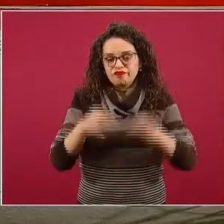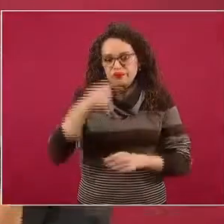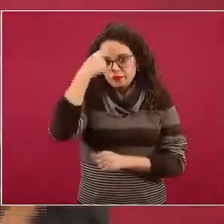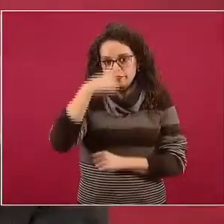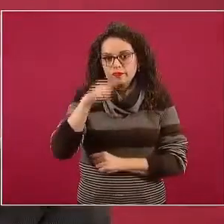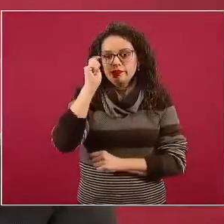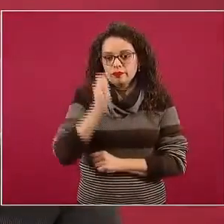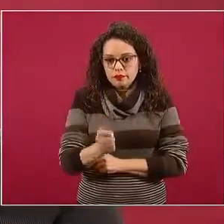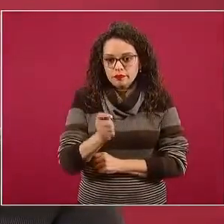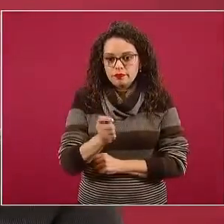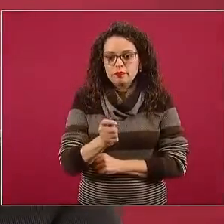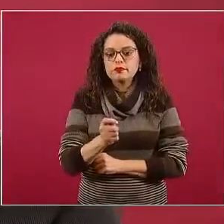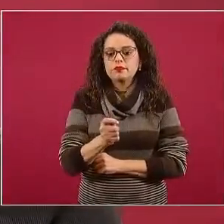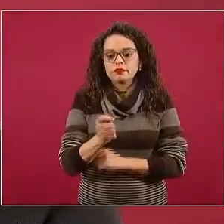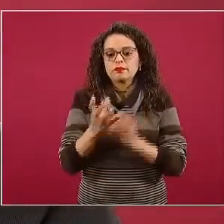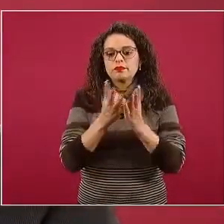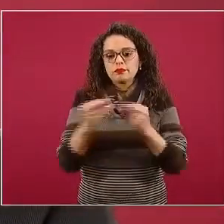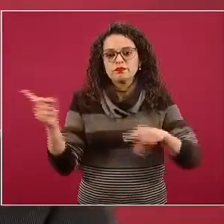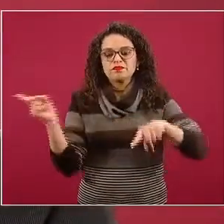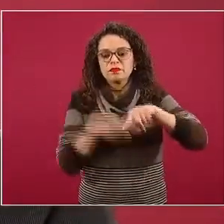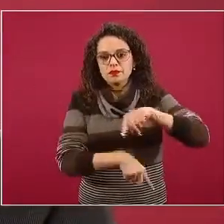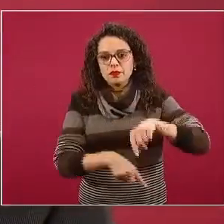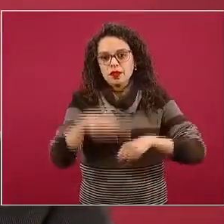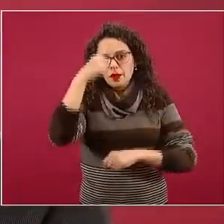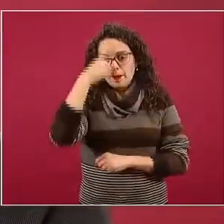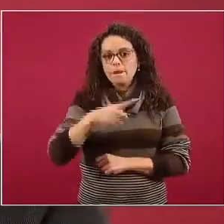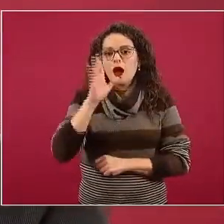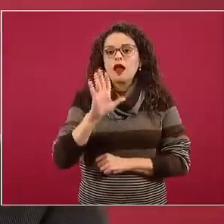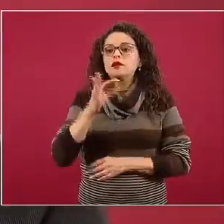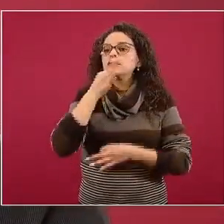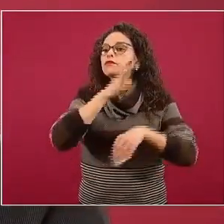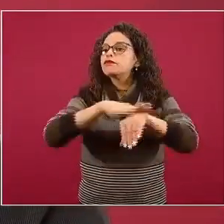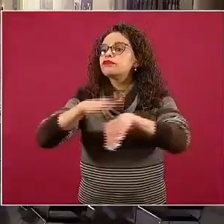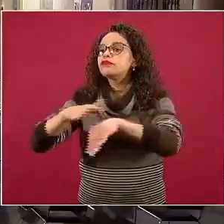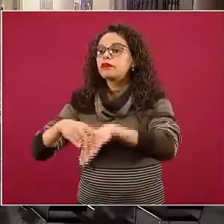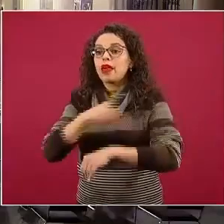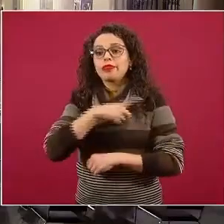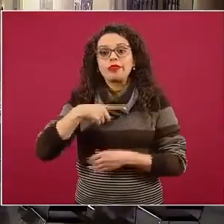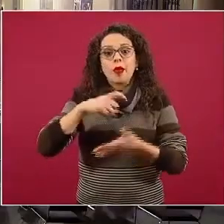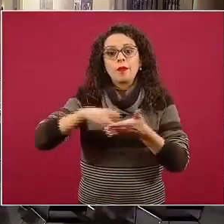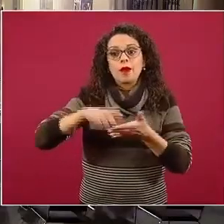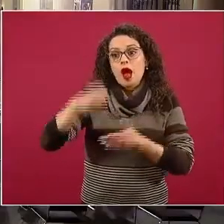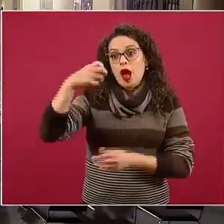diseminar el mensaje inductor del consumo de este producto tóxico.